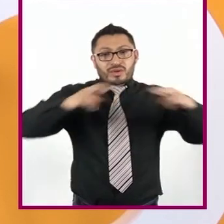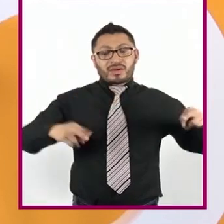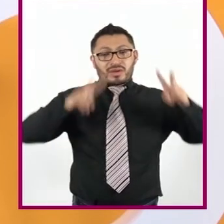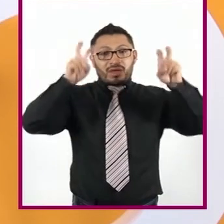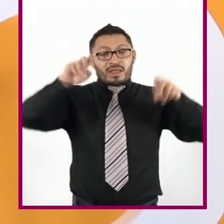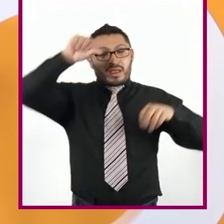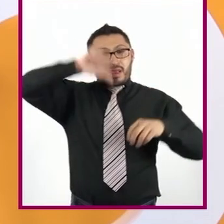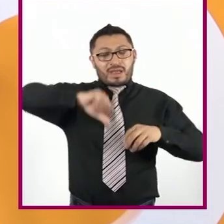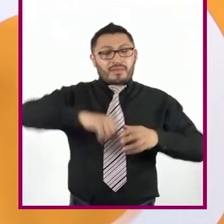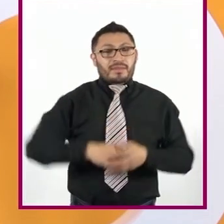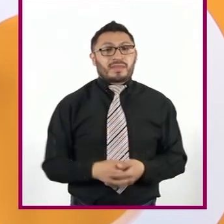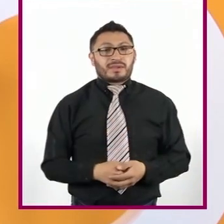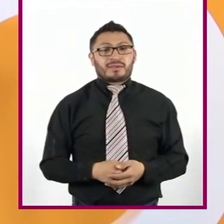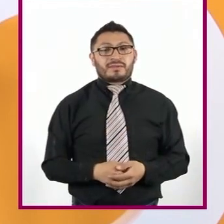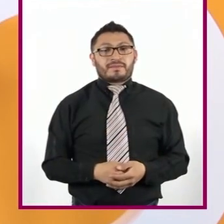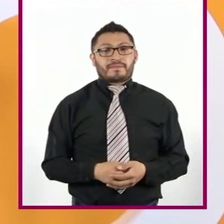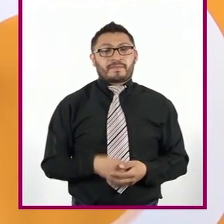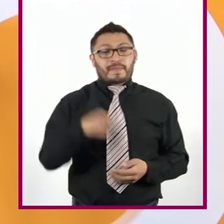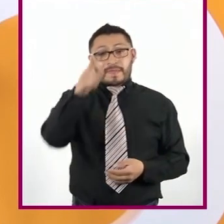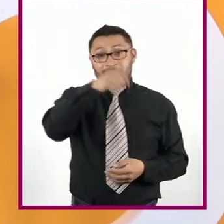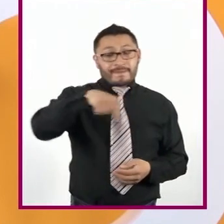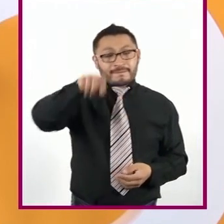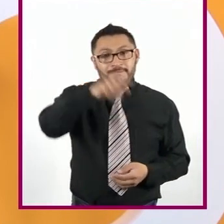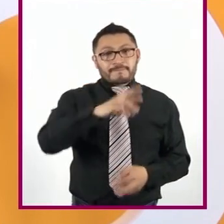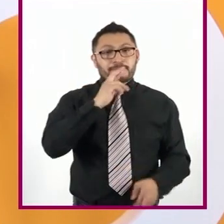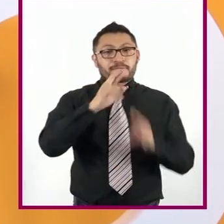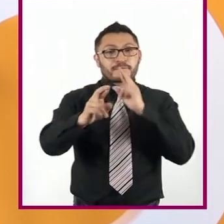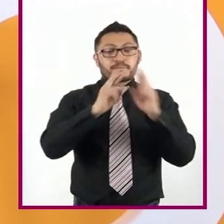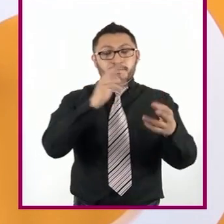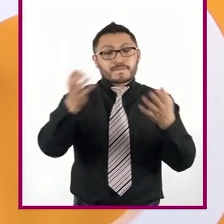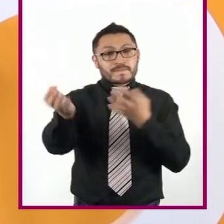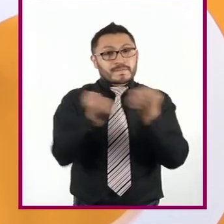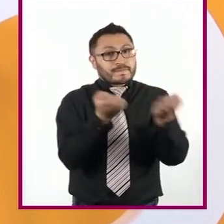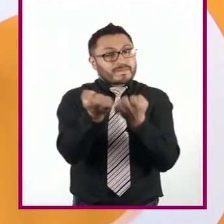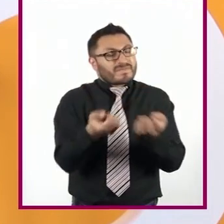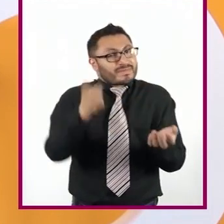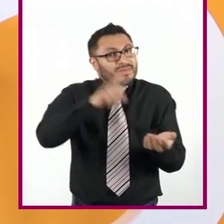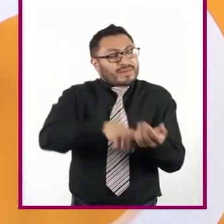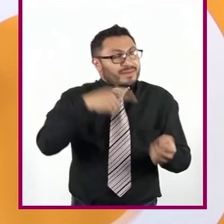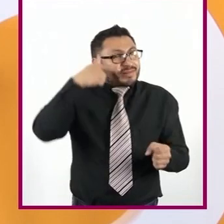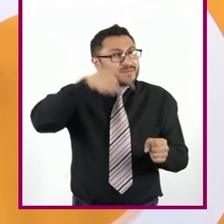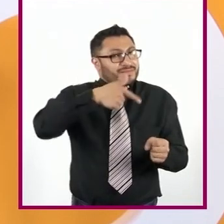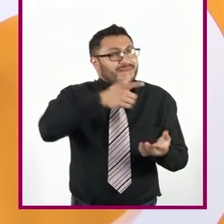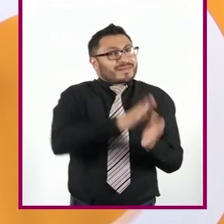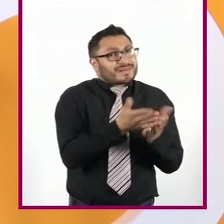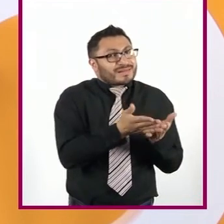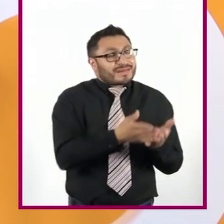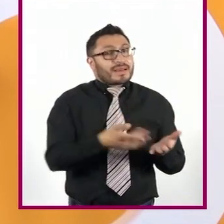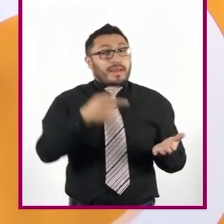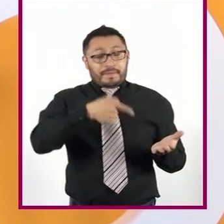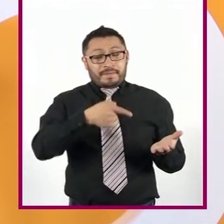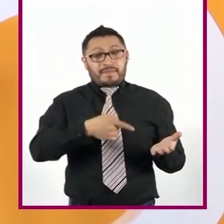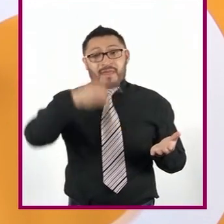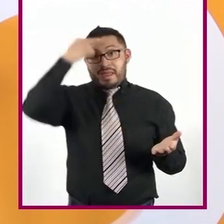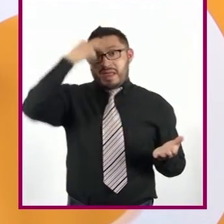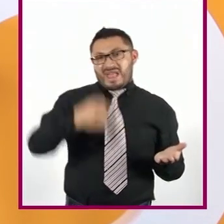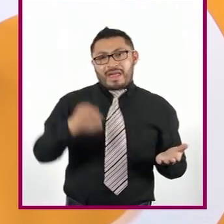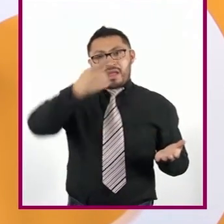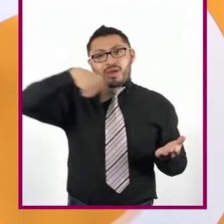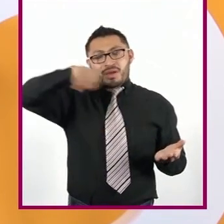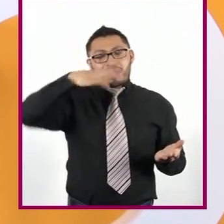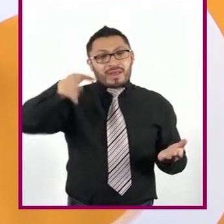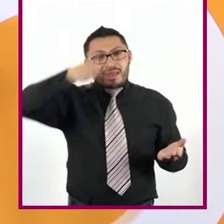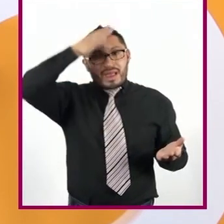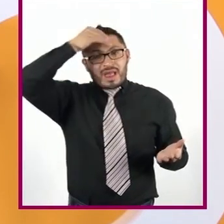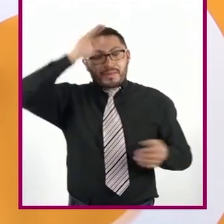tema y a que resuelvan los ejercicios que ahí se proponen para que así puedan